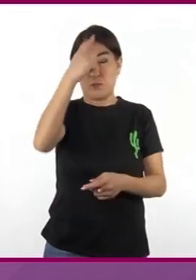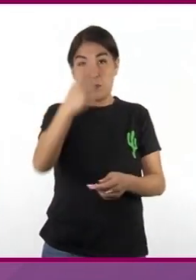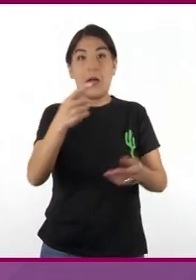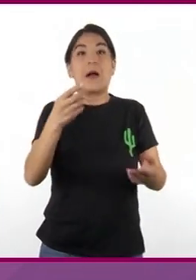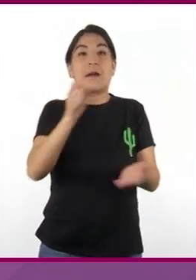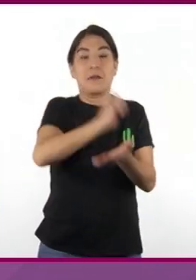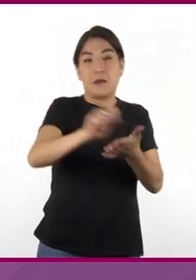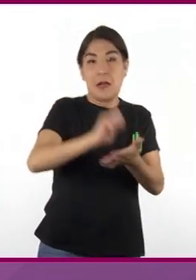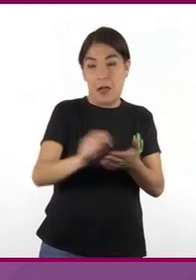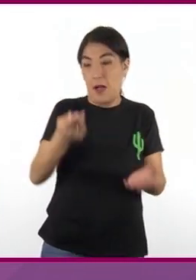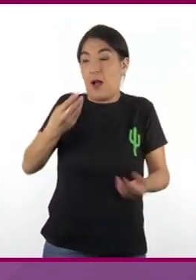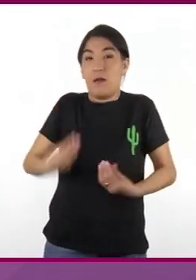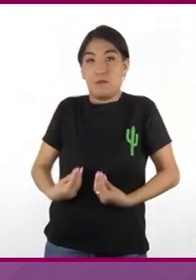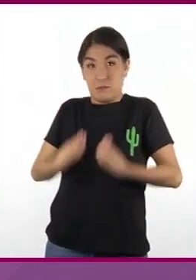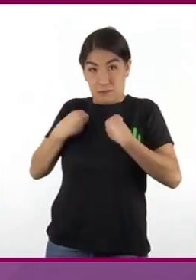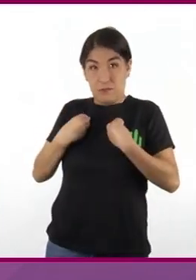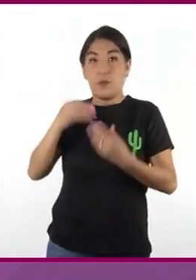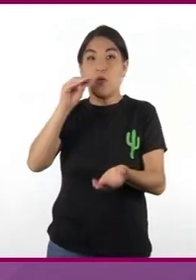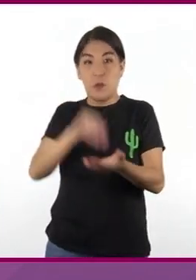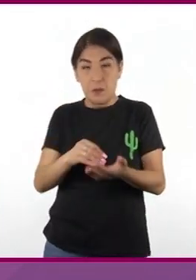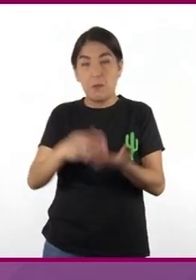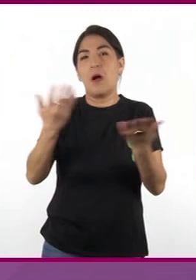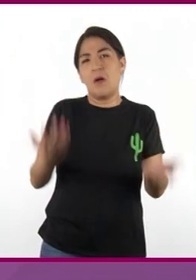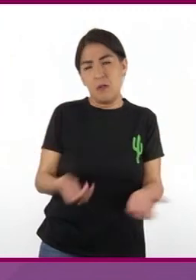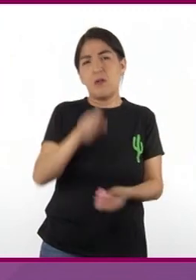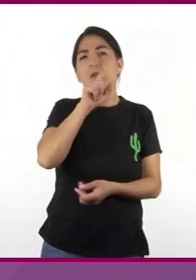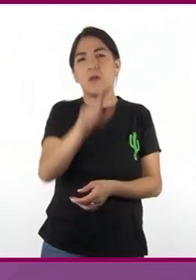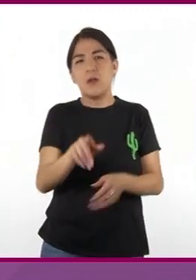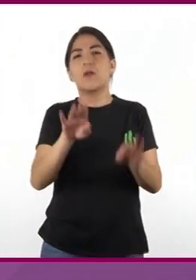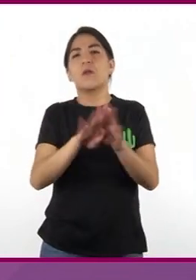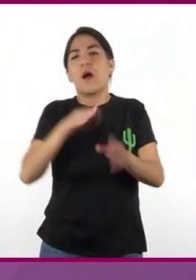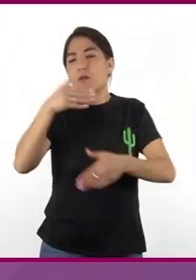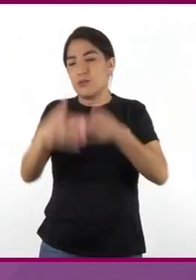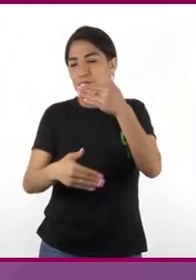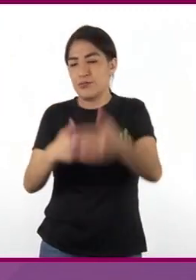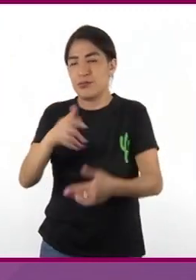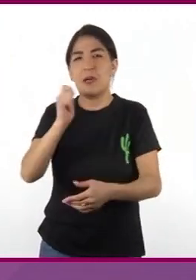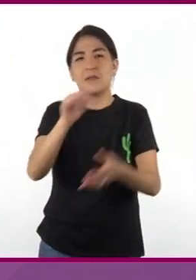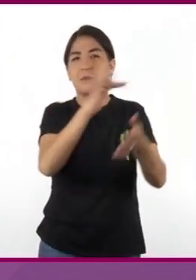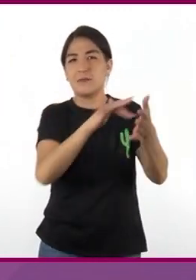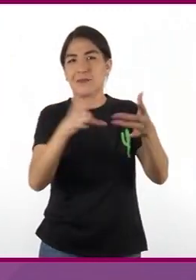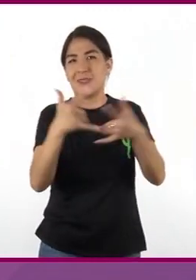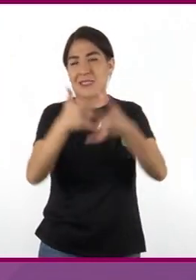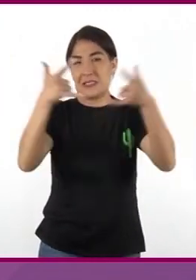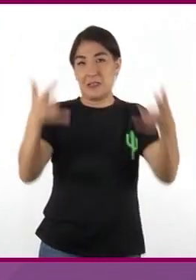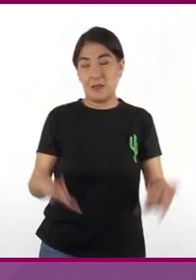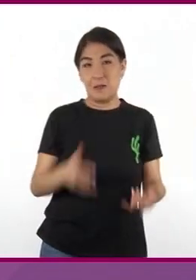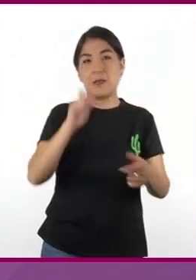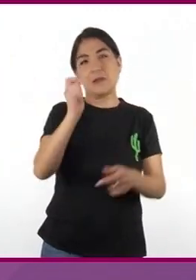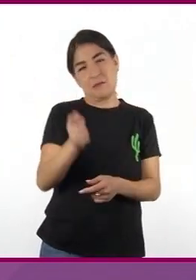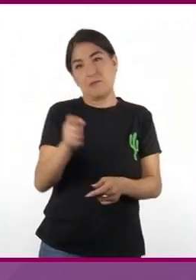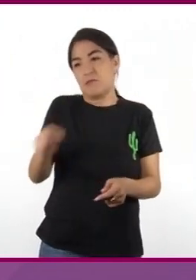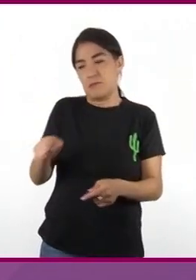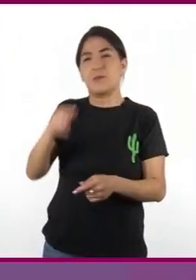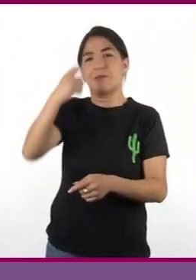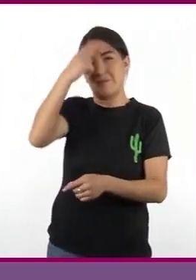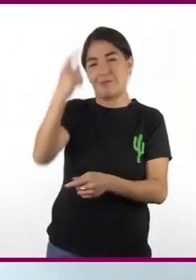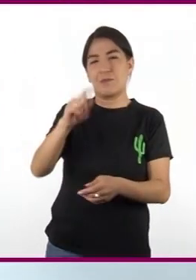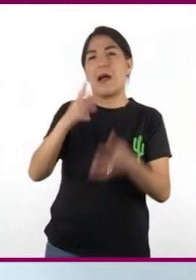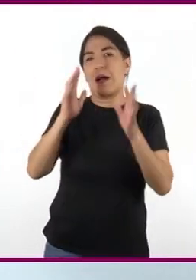bien señalar la trascendencia que la obra tiene en la historia literaria, si el autor o la autora están